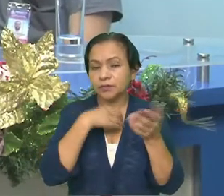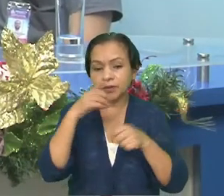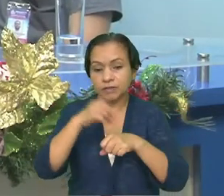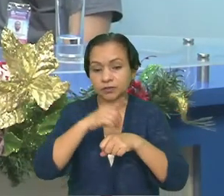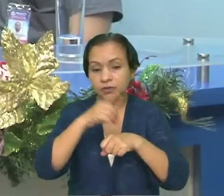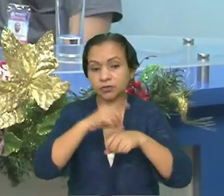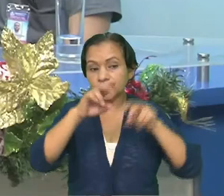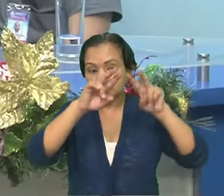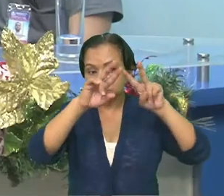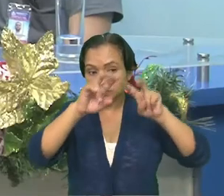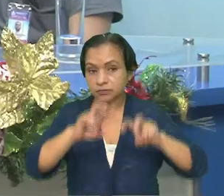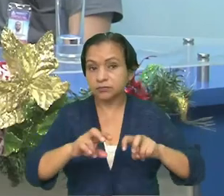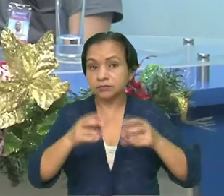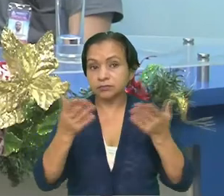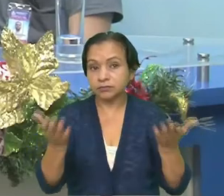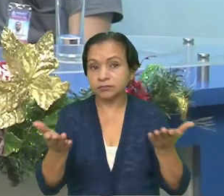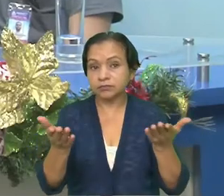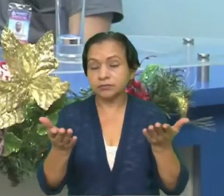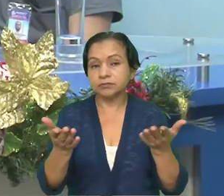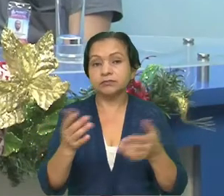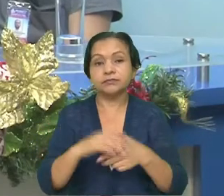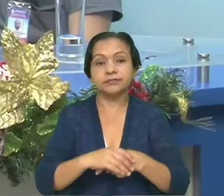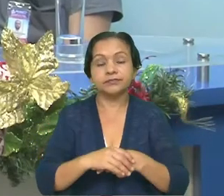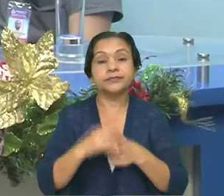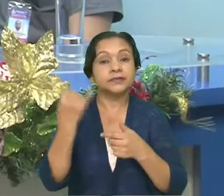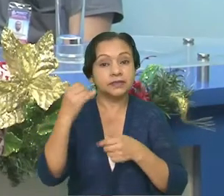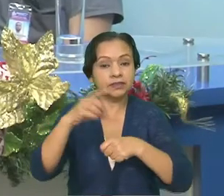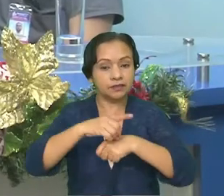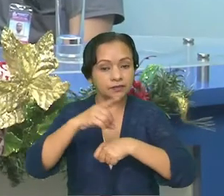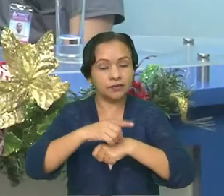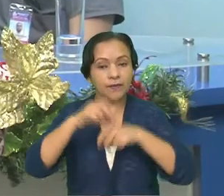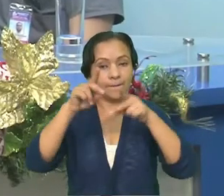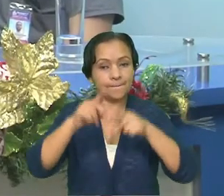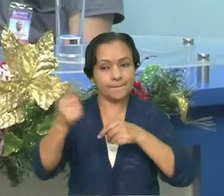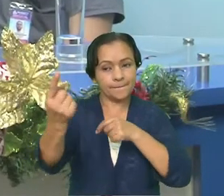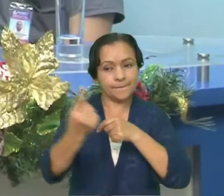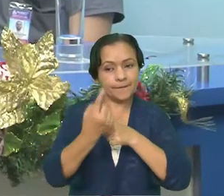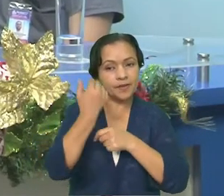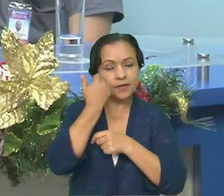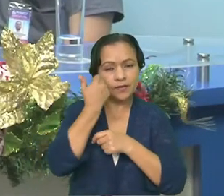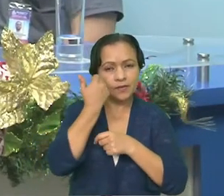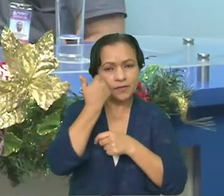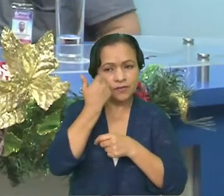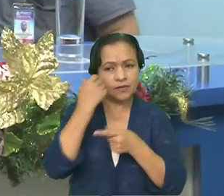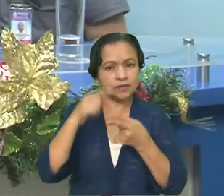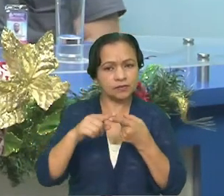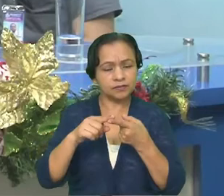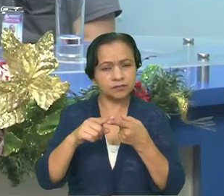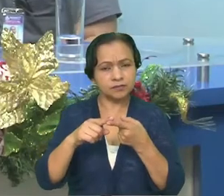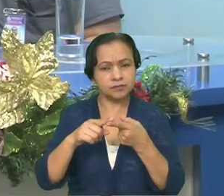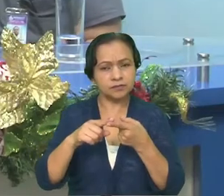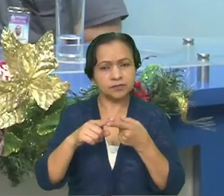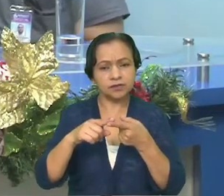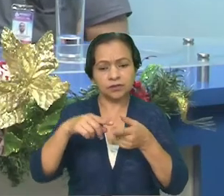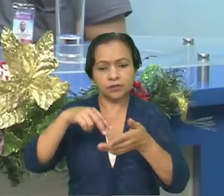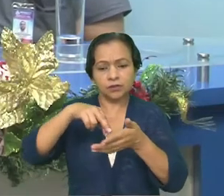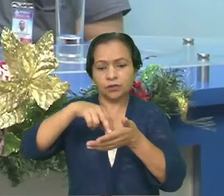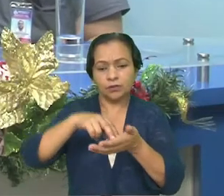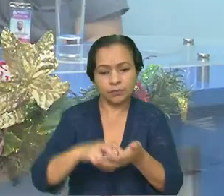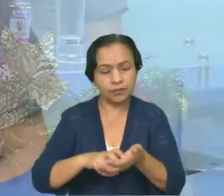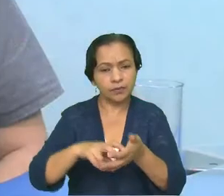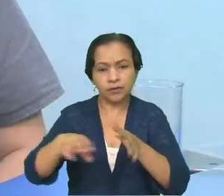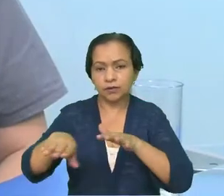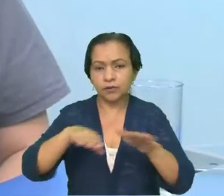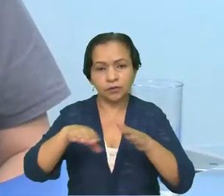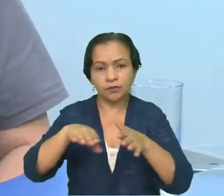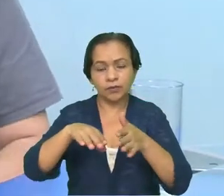médico, entonces, que está viendo. Claro, es decir, ¿por qué? Porque si el paciente tiene un episodio donde pierde la fuerza en sus dos piernas